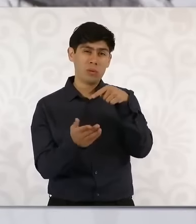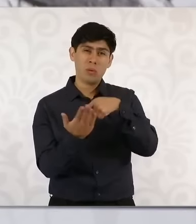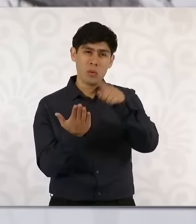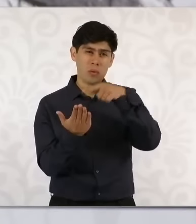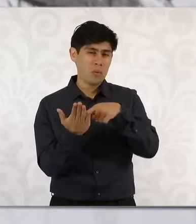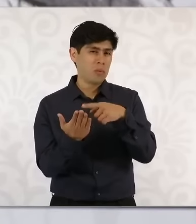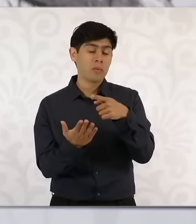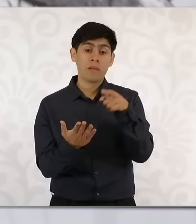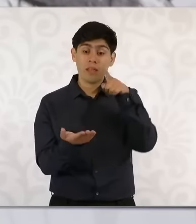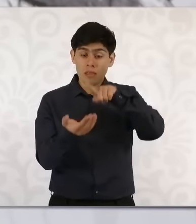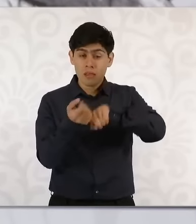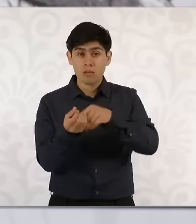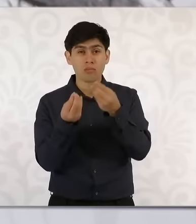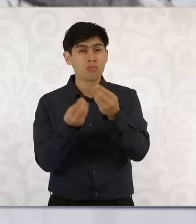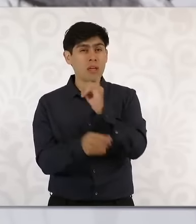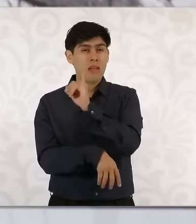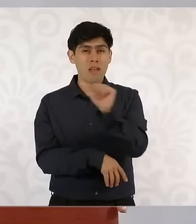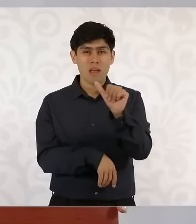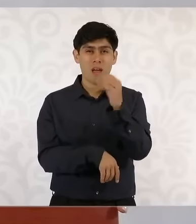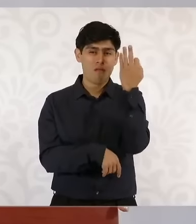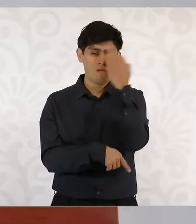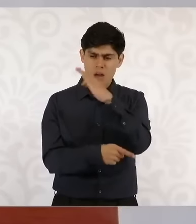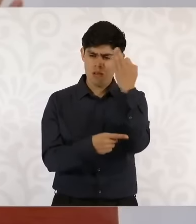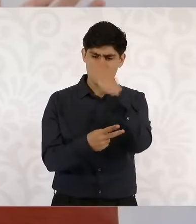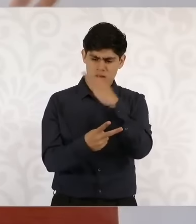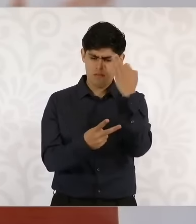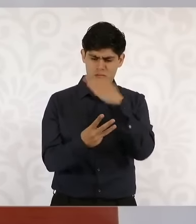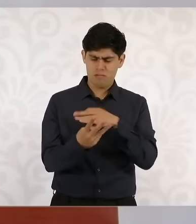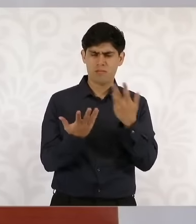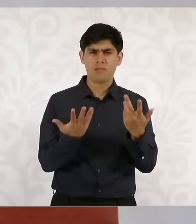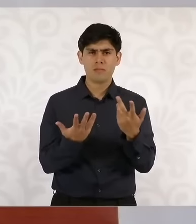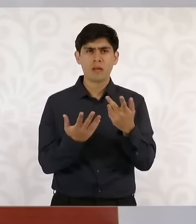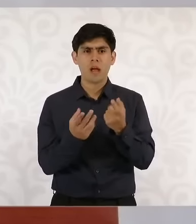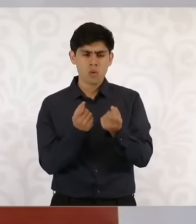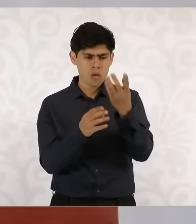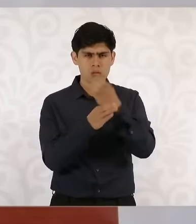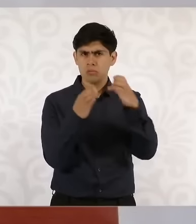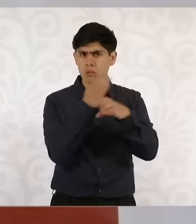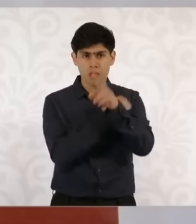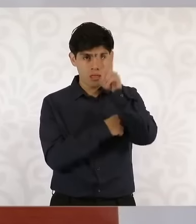Mucha inteligencia artificial, muchísima, de sucesos que en realidad no ocurrieron,